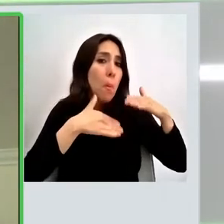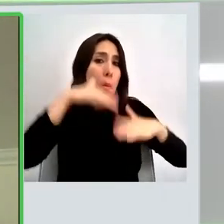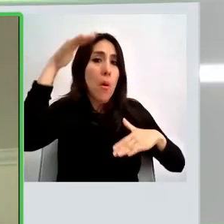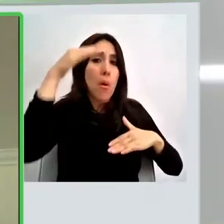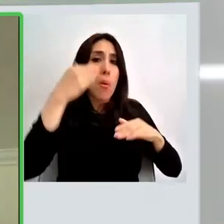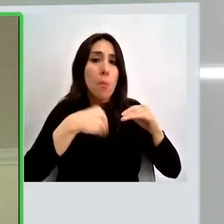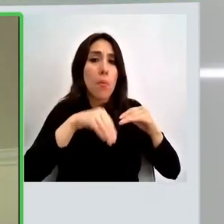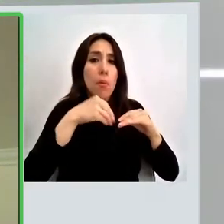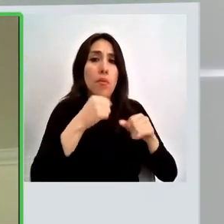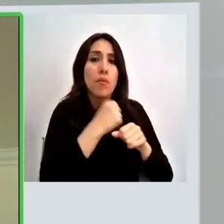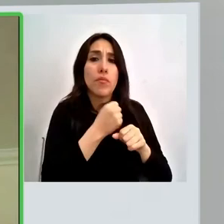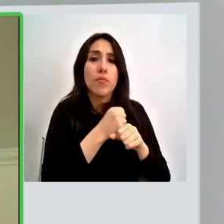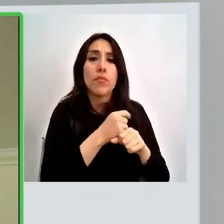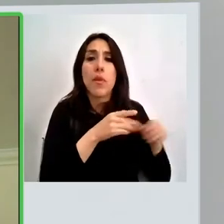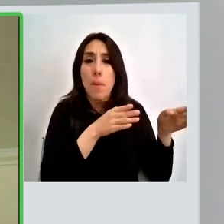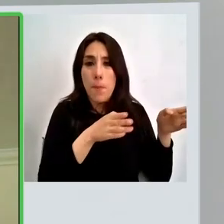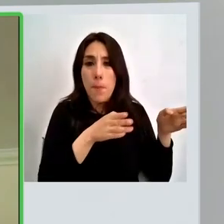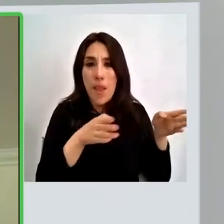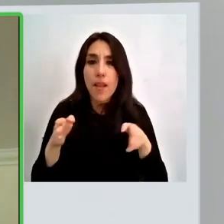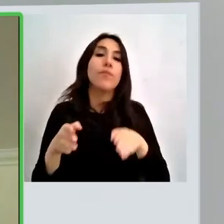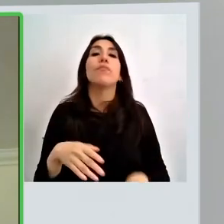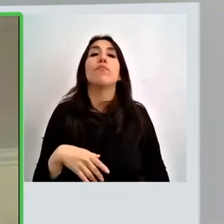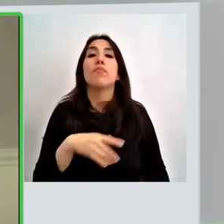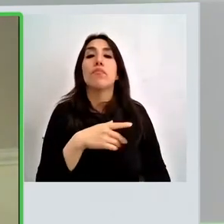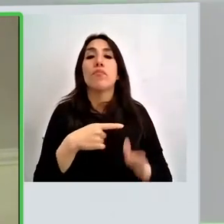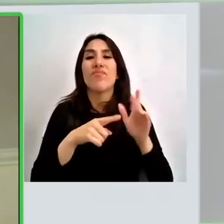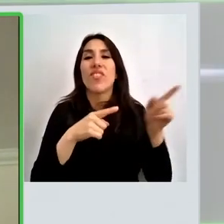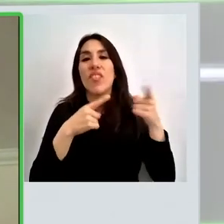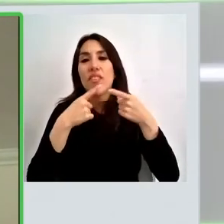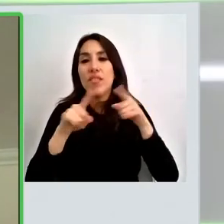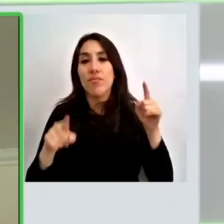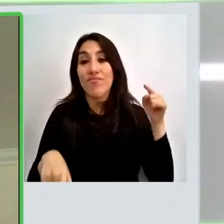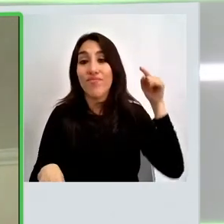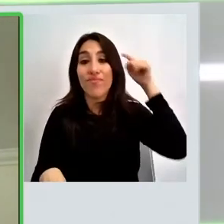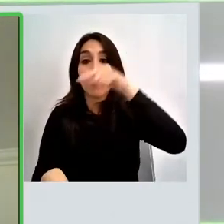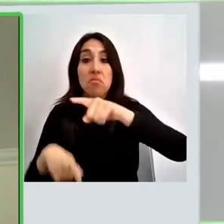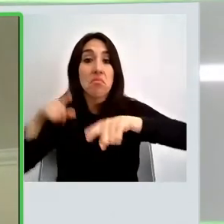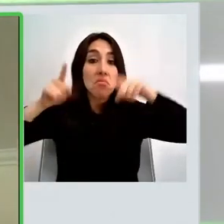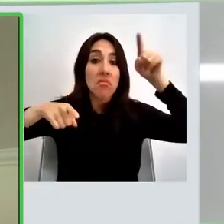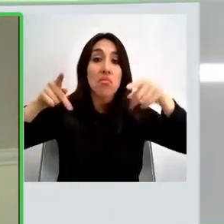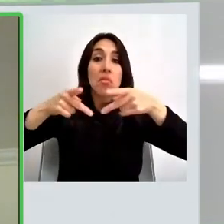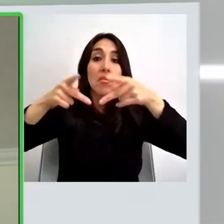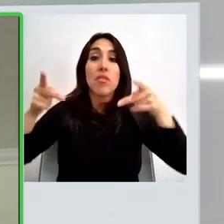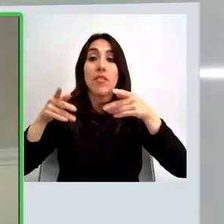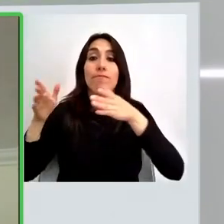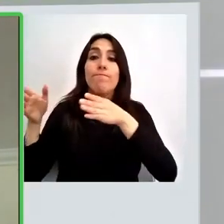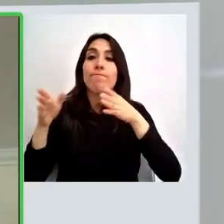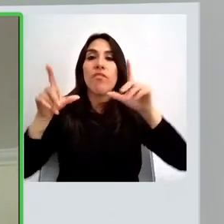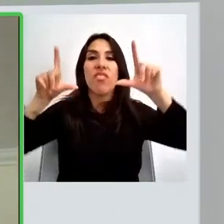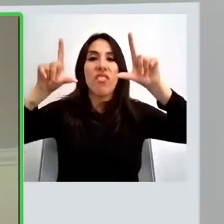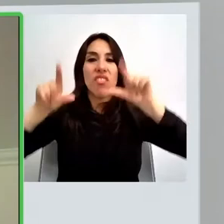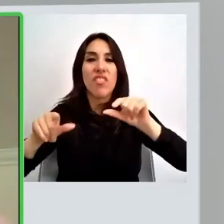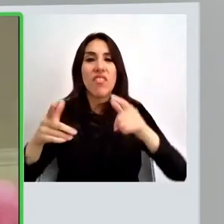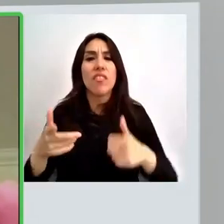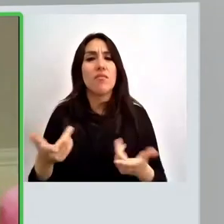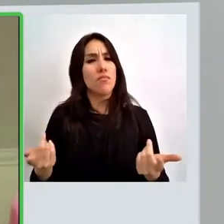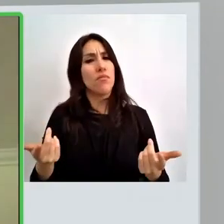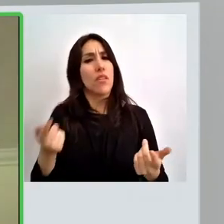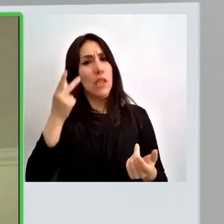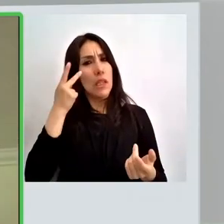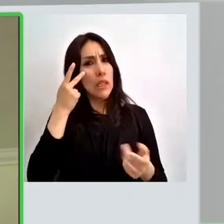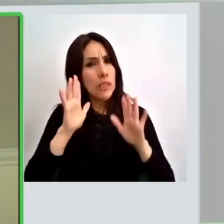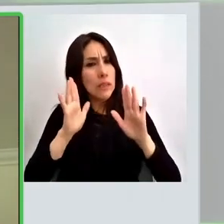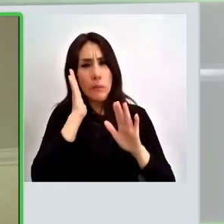lugar pero cuidado con esto hemos estado trabajando por años para